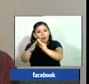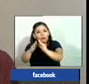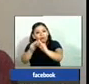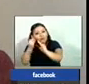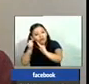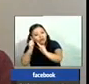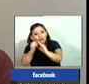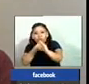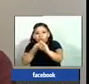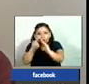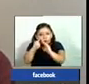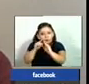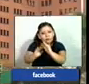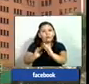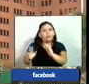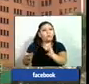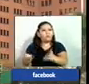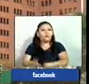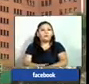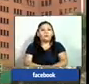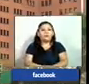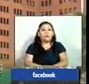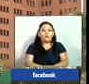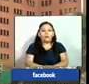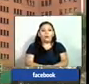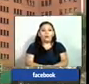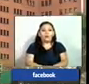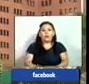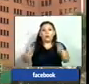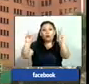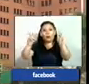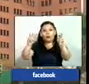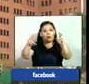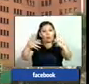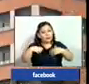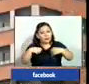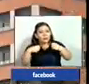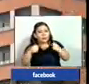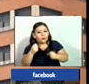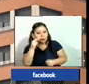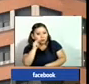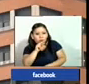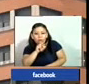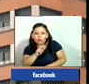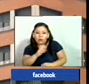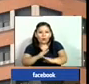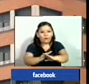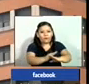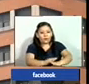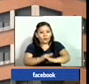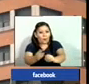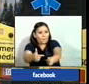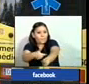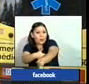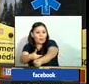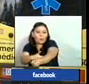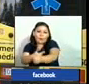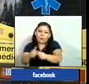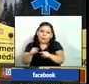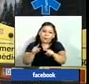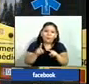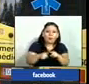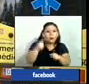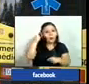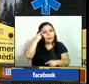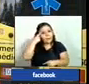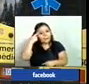y esta es la nota el sistema sanitario español logró evitar el colapso sin embargo voces críticas